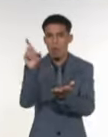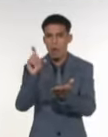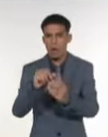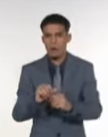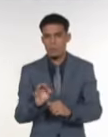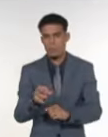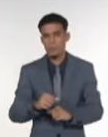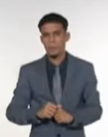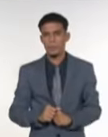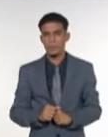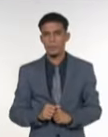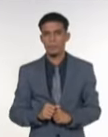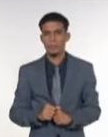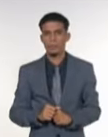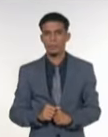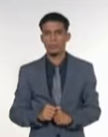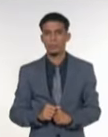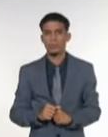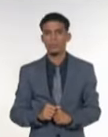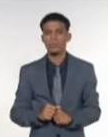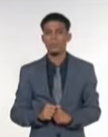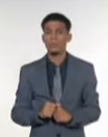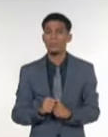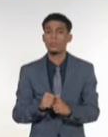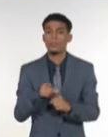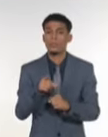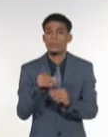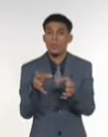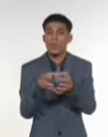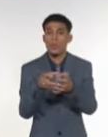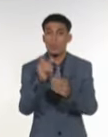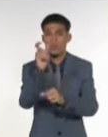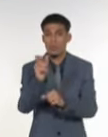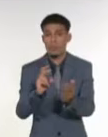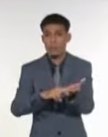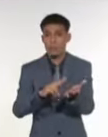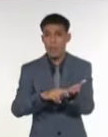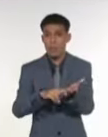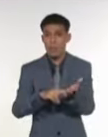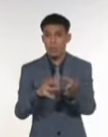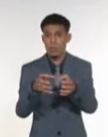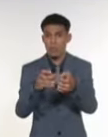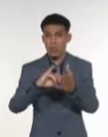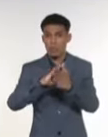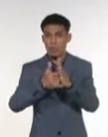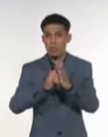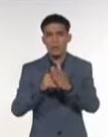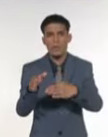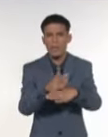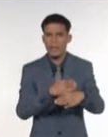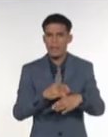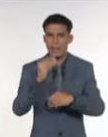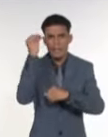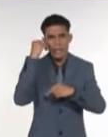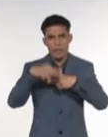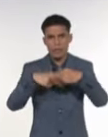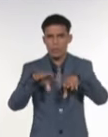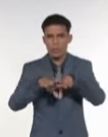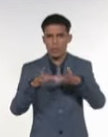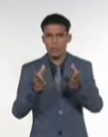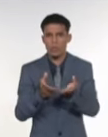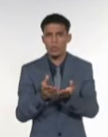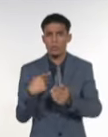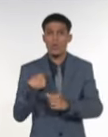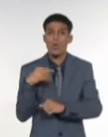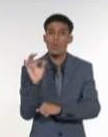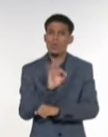Garabato, sin restarles la versatilidad para desenvolverse en otros escenarios. En Garabato nunca he trabajado con gente graduada